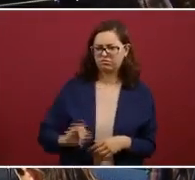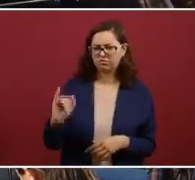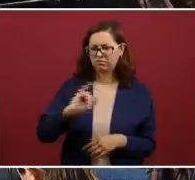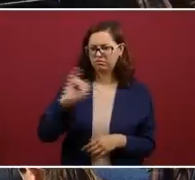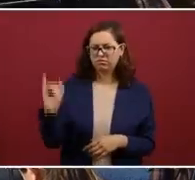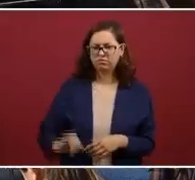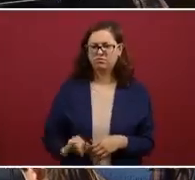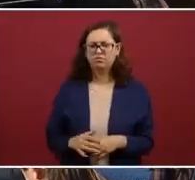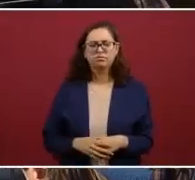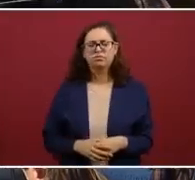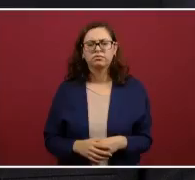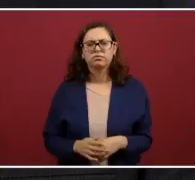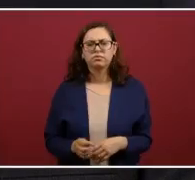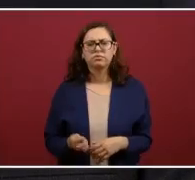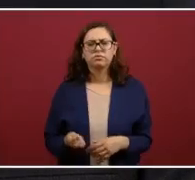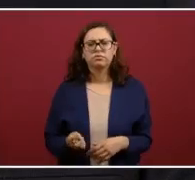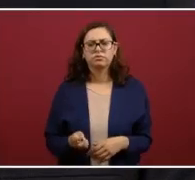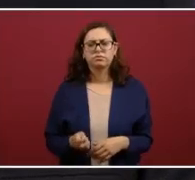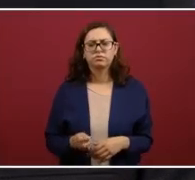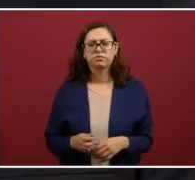Y no solo eso,